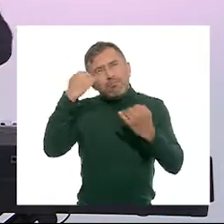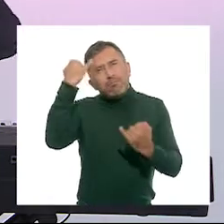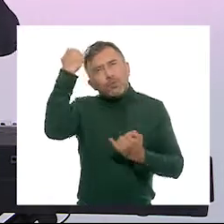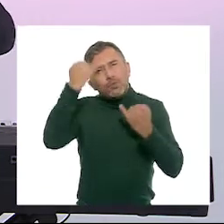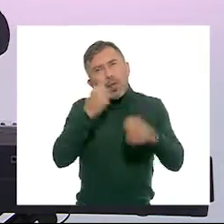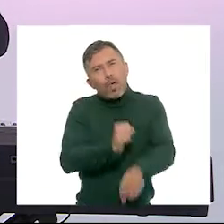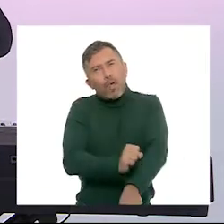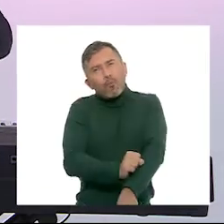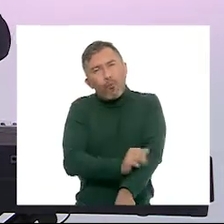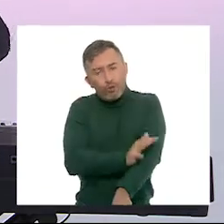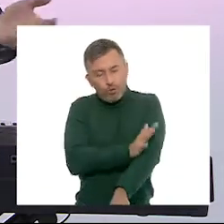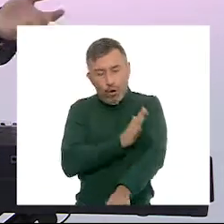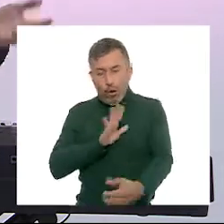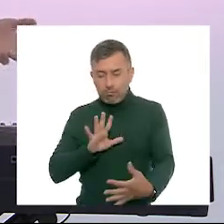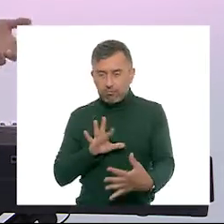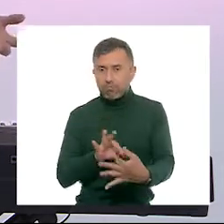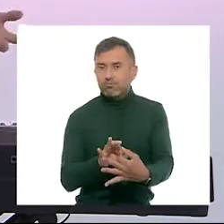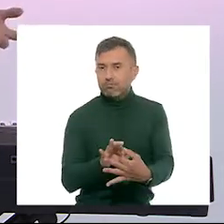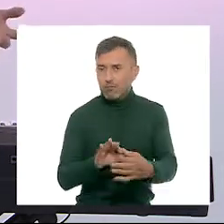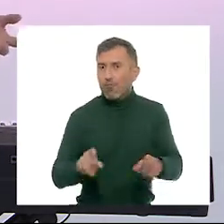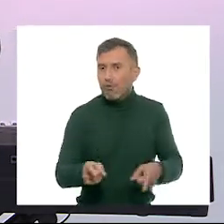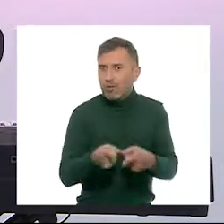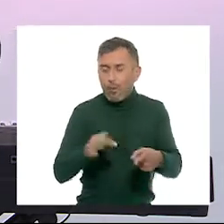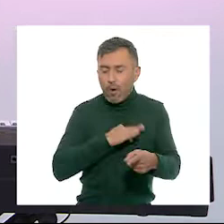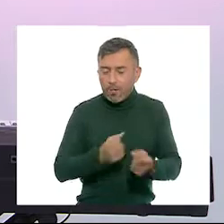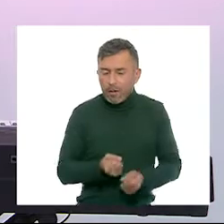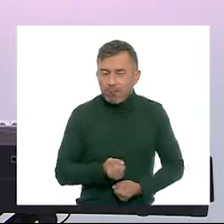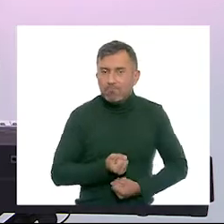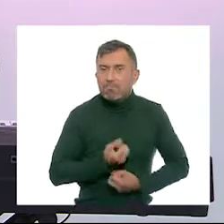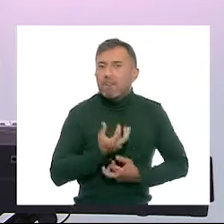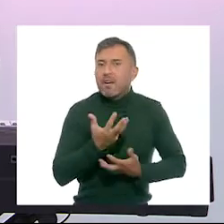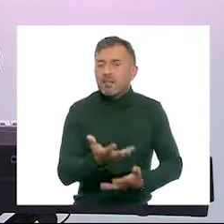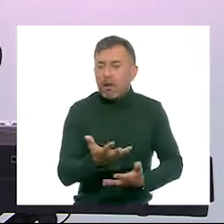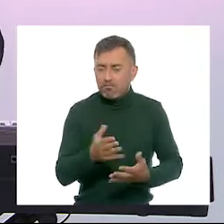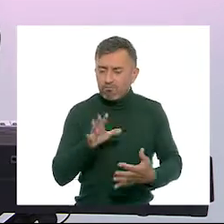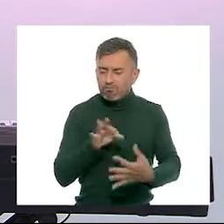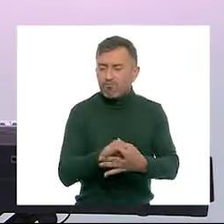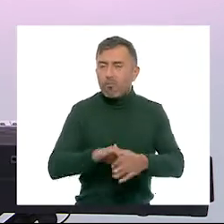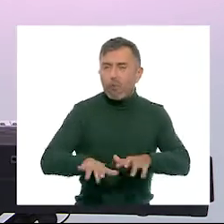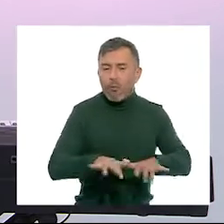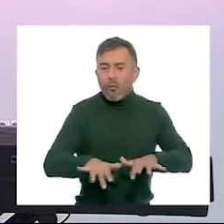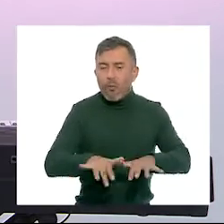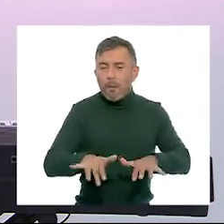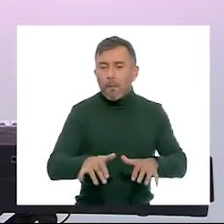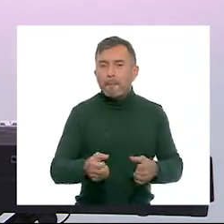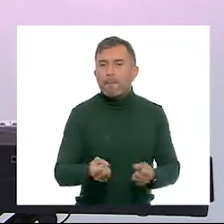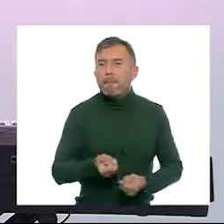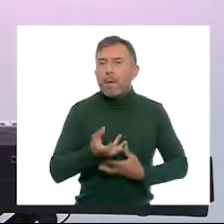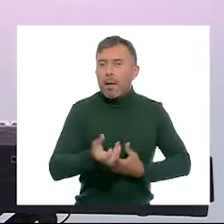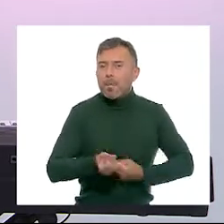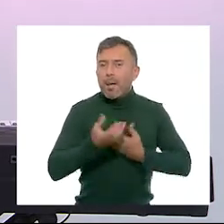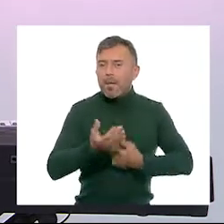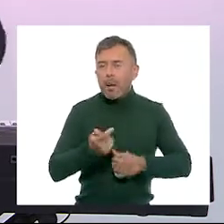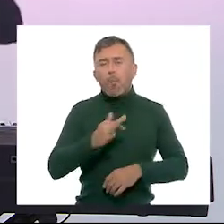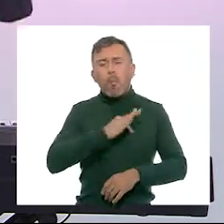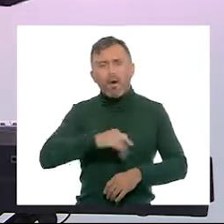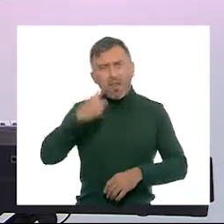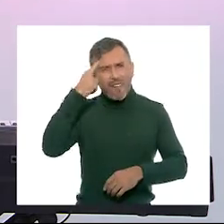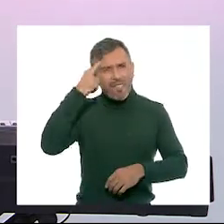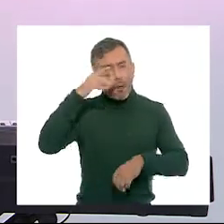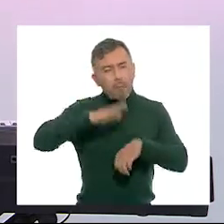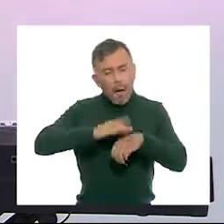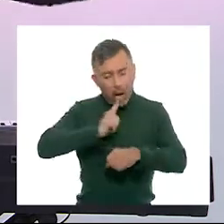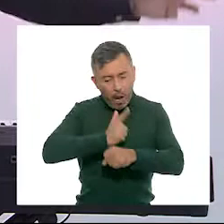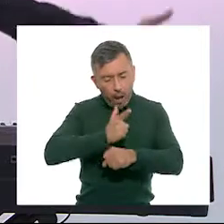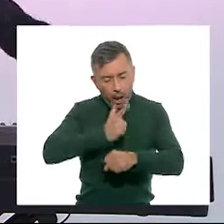de ser. Se pueden expresar de una manera divertida. También va a desarrollar mucho su inteligencia y van a poder entender el